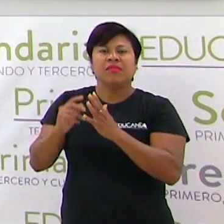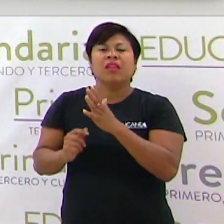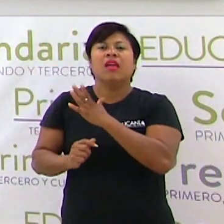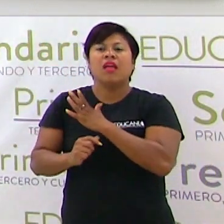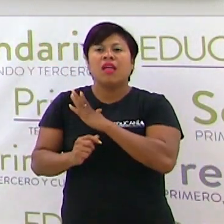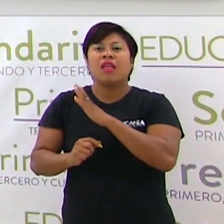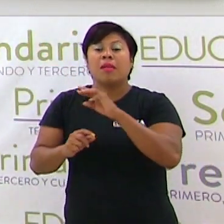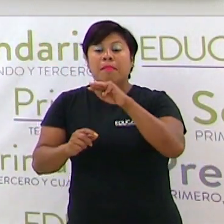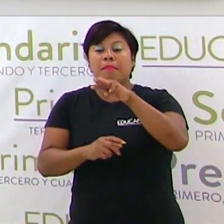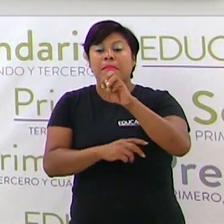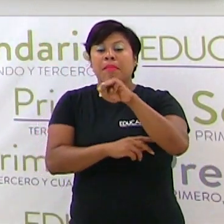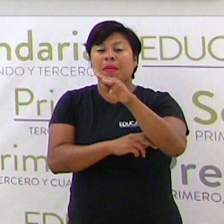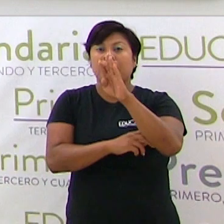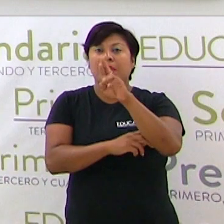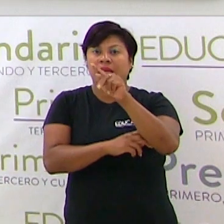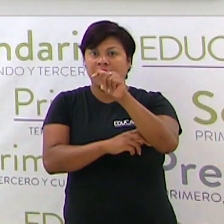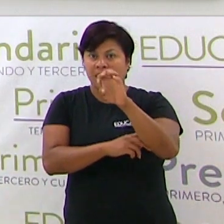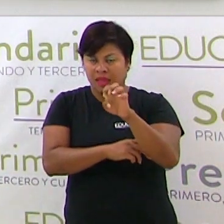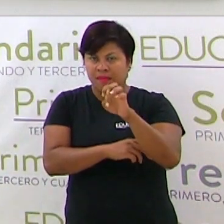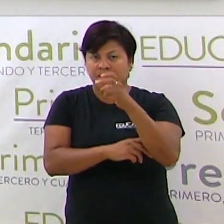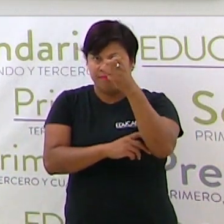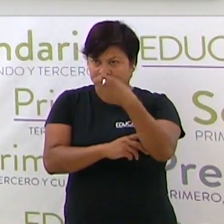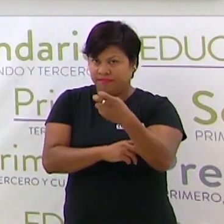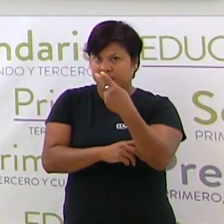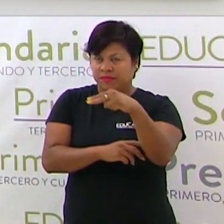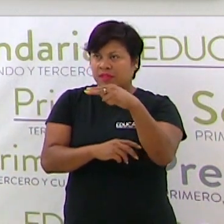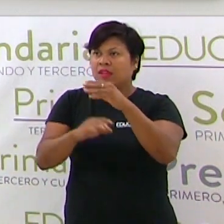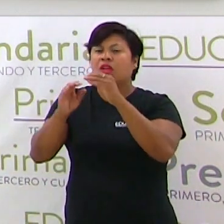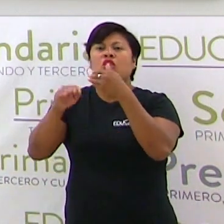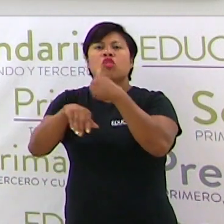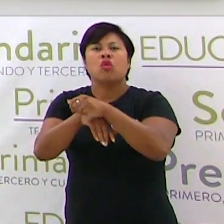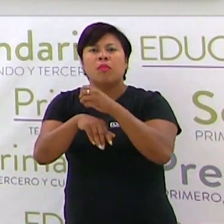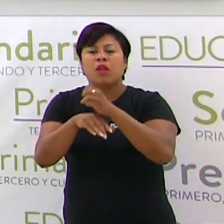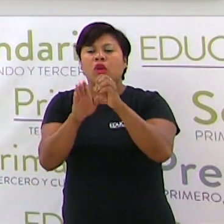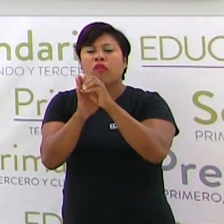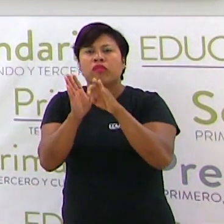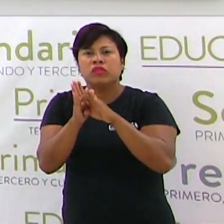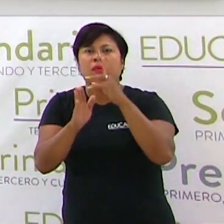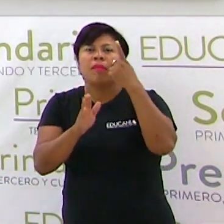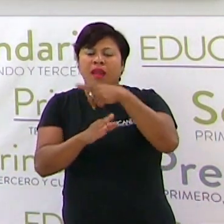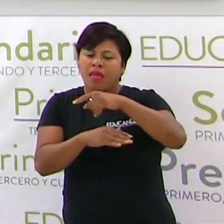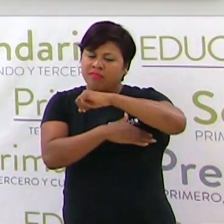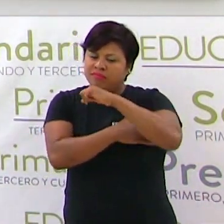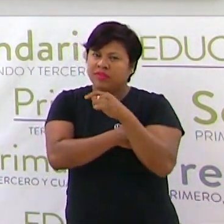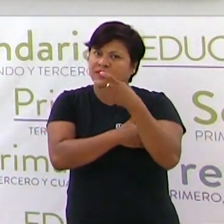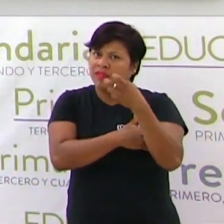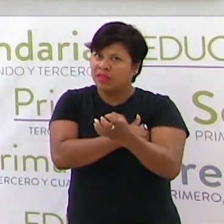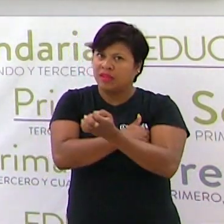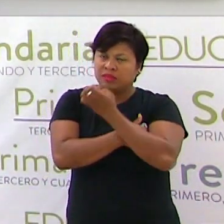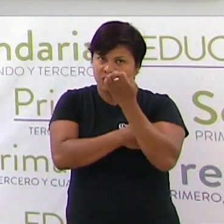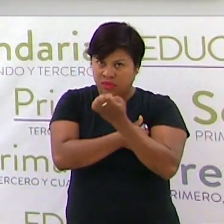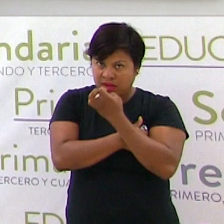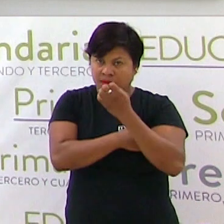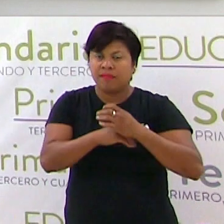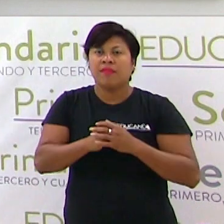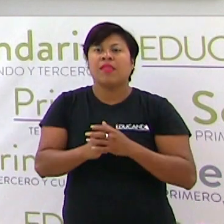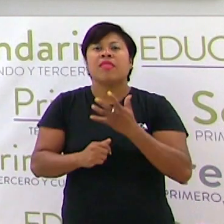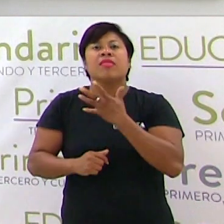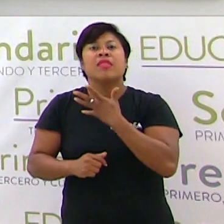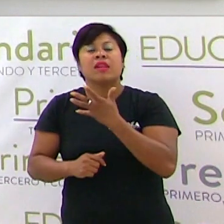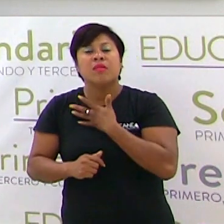un membrete o un encabezado. El número de oficios para control de la escuela y aquí tenemos el